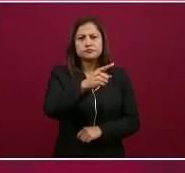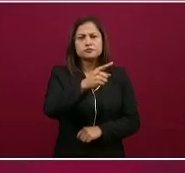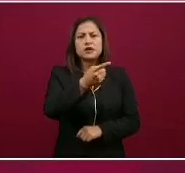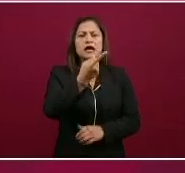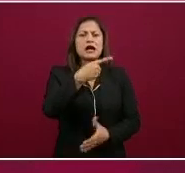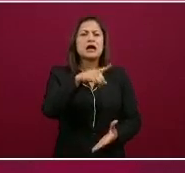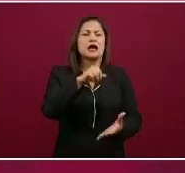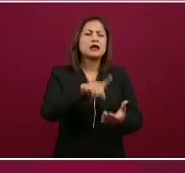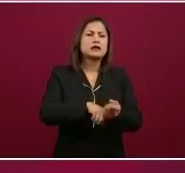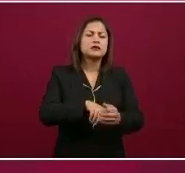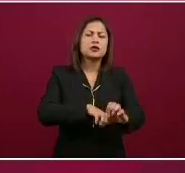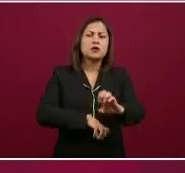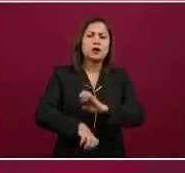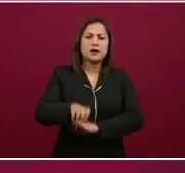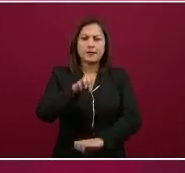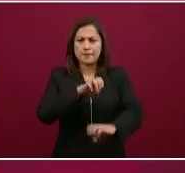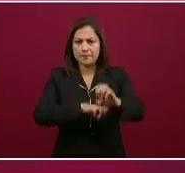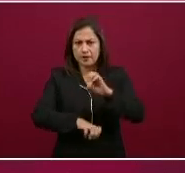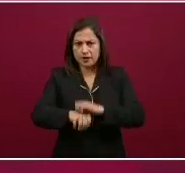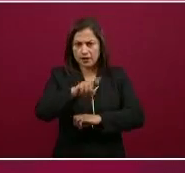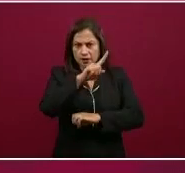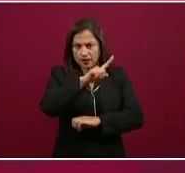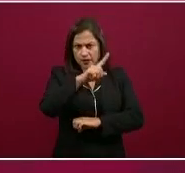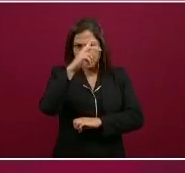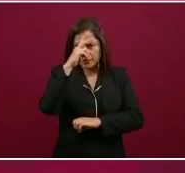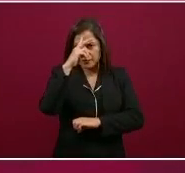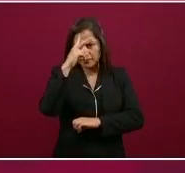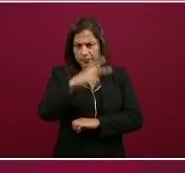embajada de